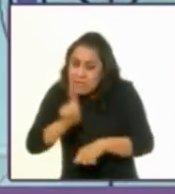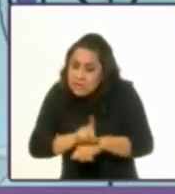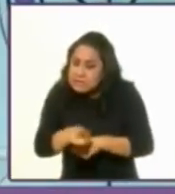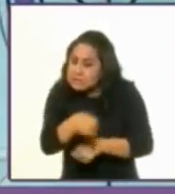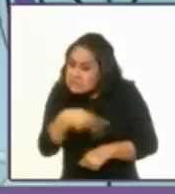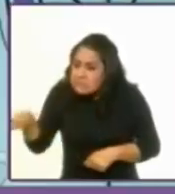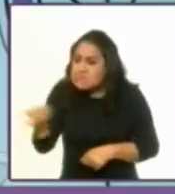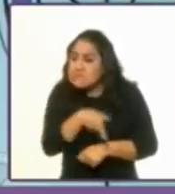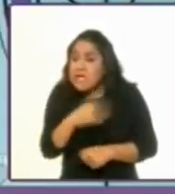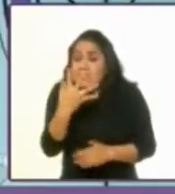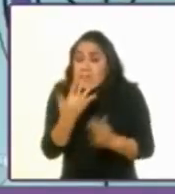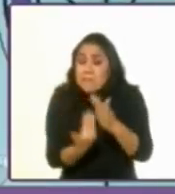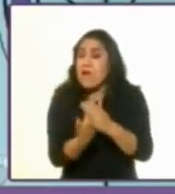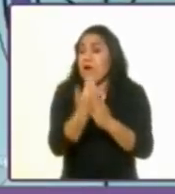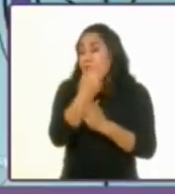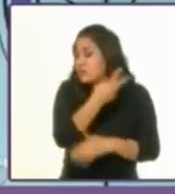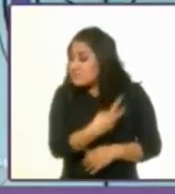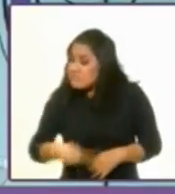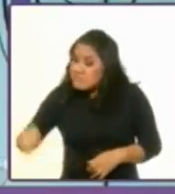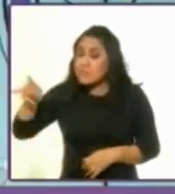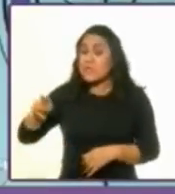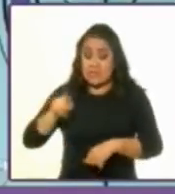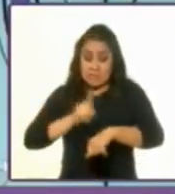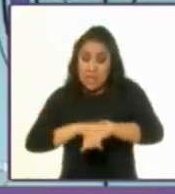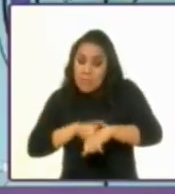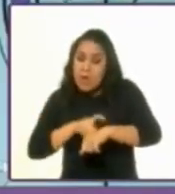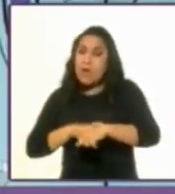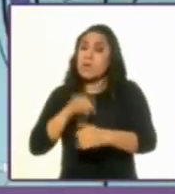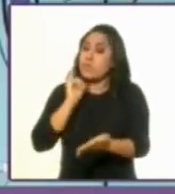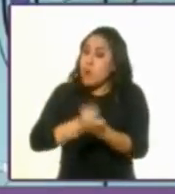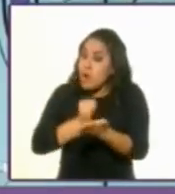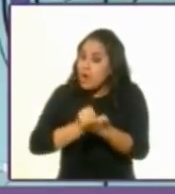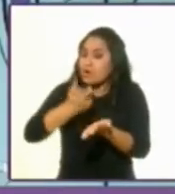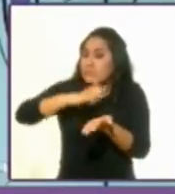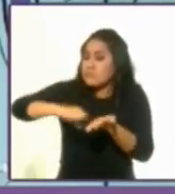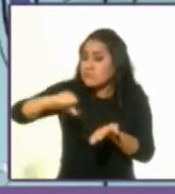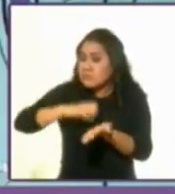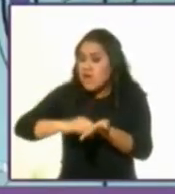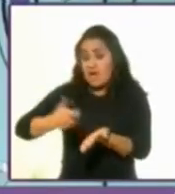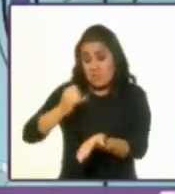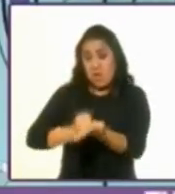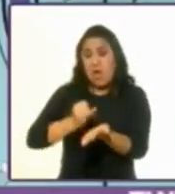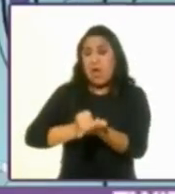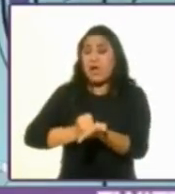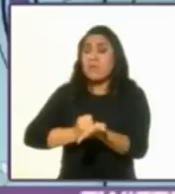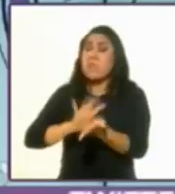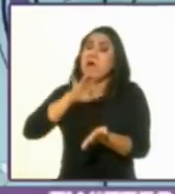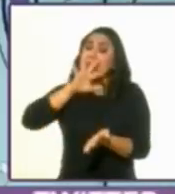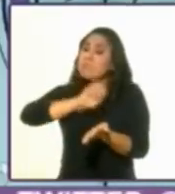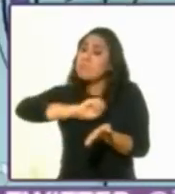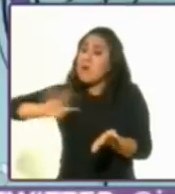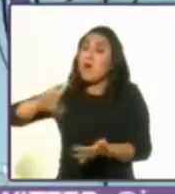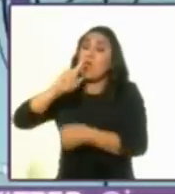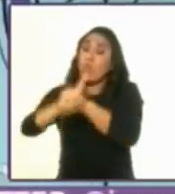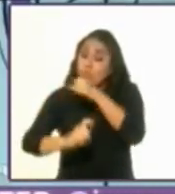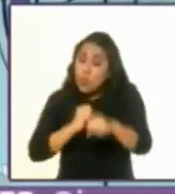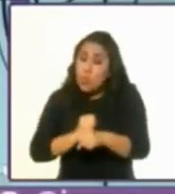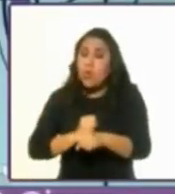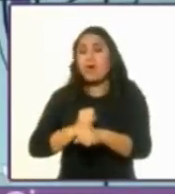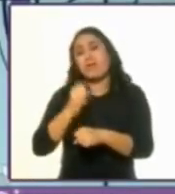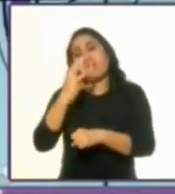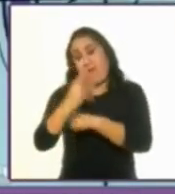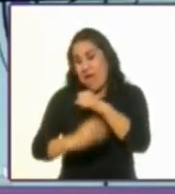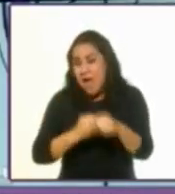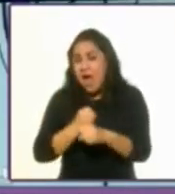trabajar a las cinco de la mañana das tu tiempo tus impuestos se van a la basura y cada año o cada tres